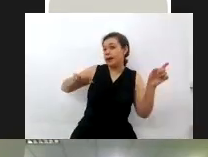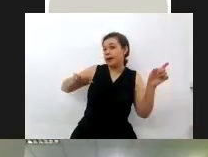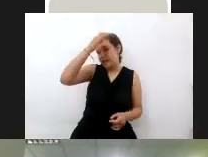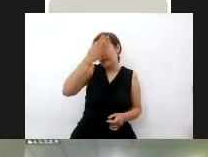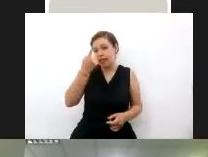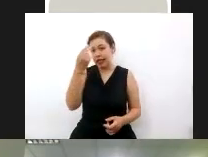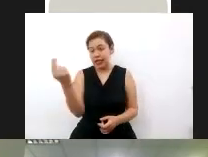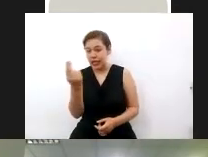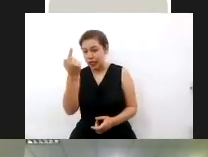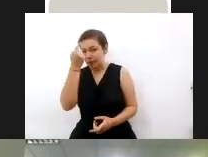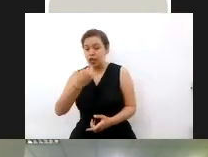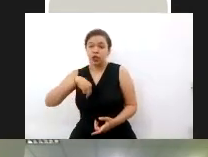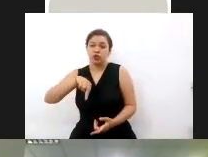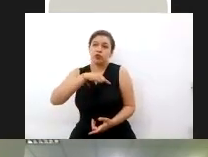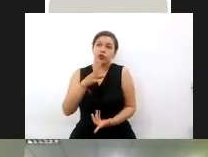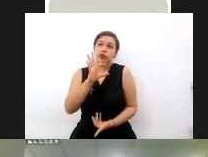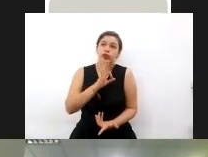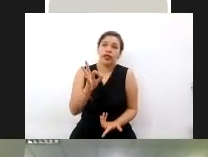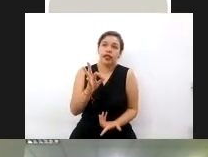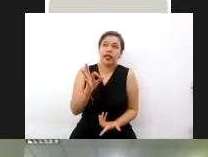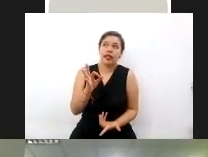poder tener la